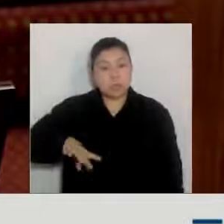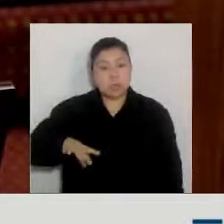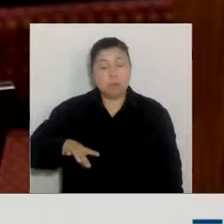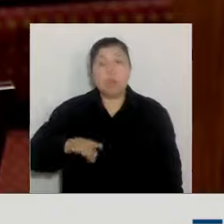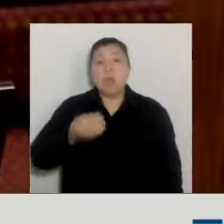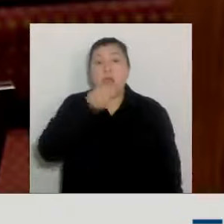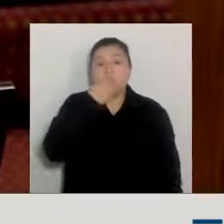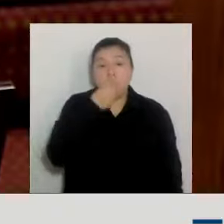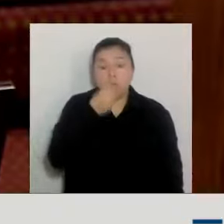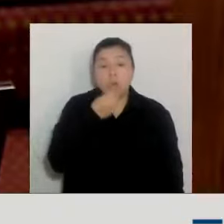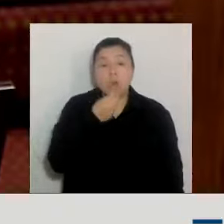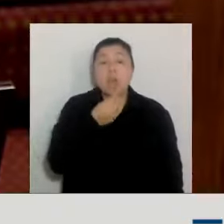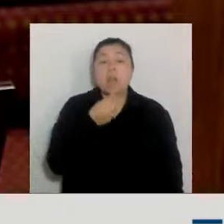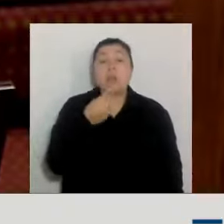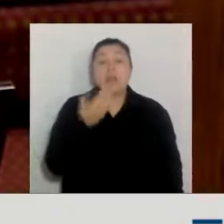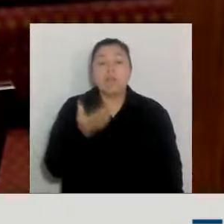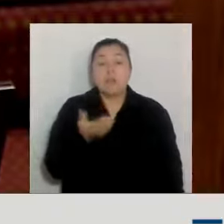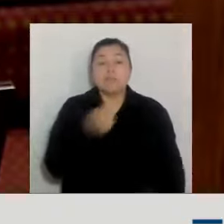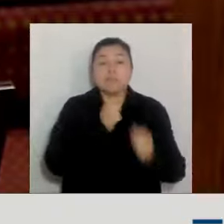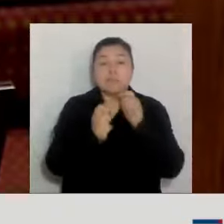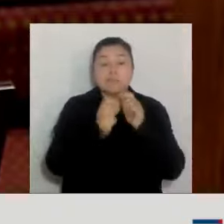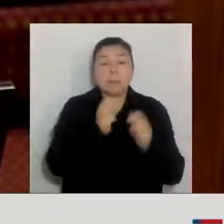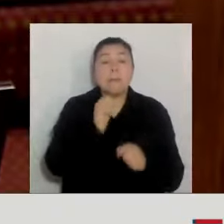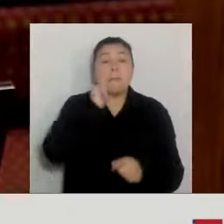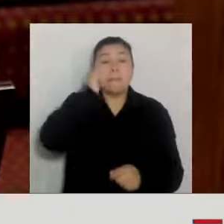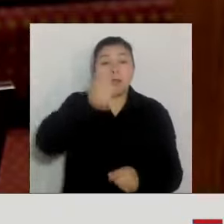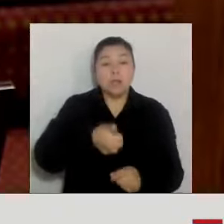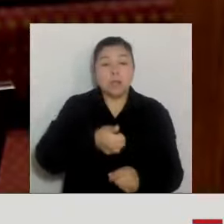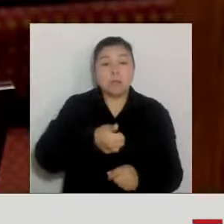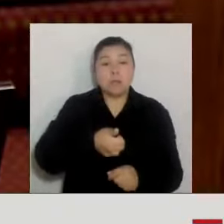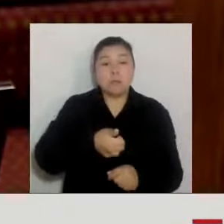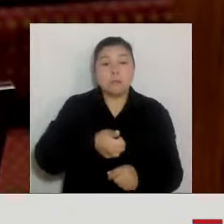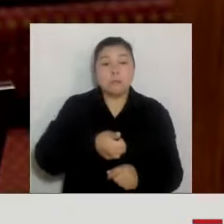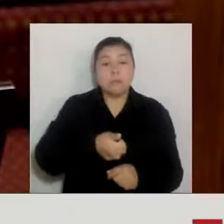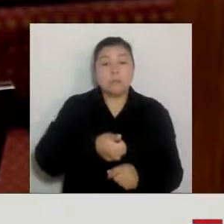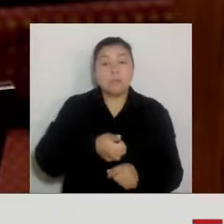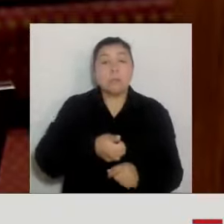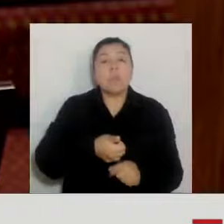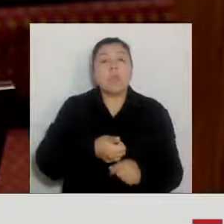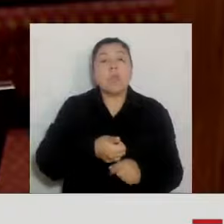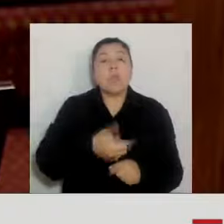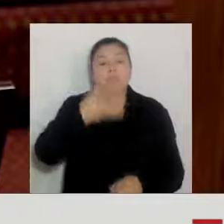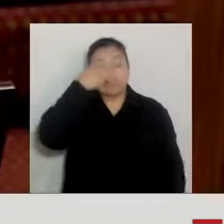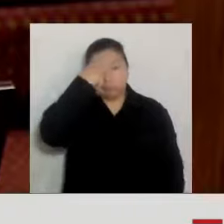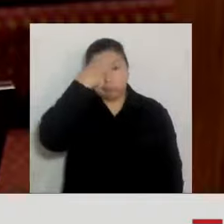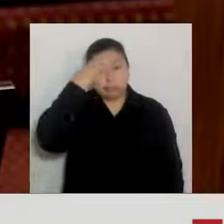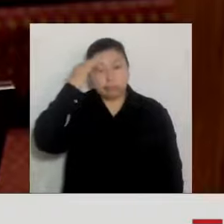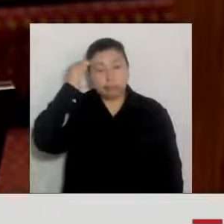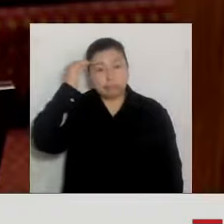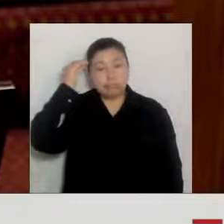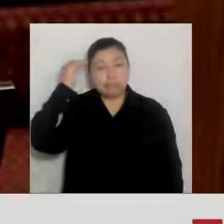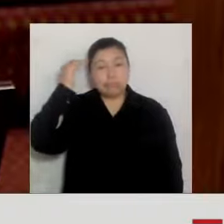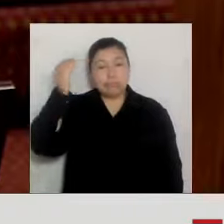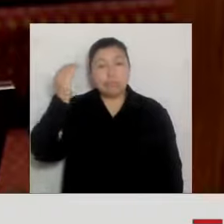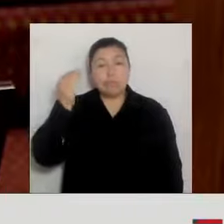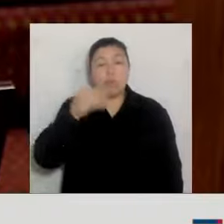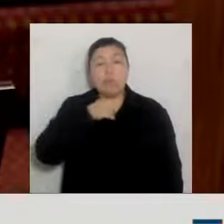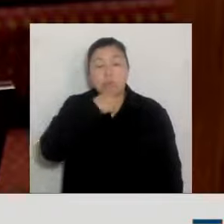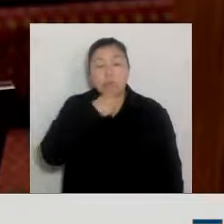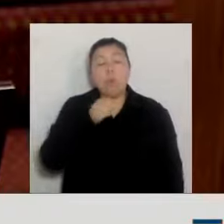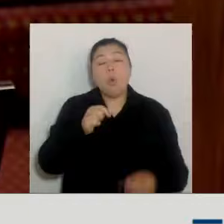cual alimento va a correr el riesgo de que el día de mañana va a producir Alzheimer o va a producir un cáncer o